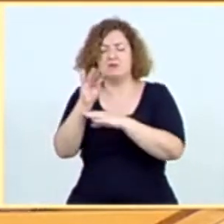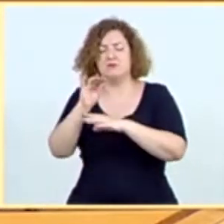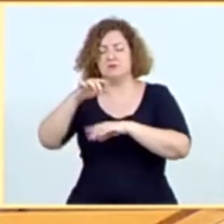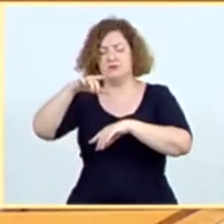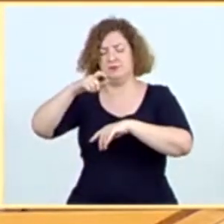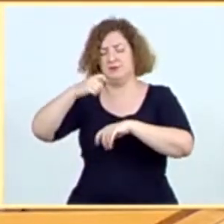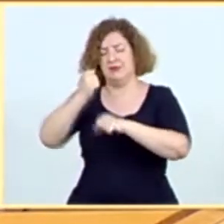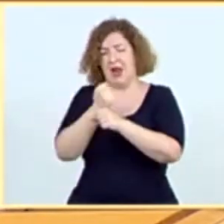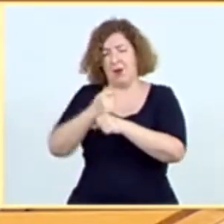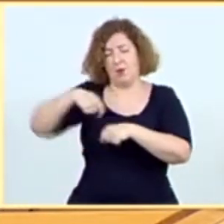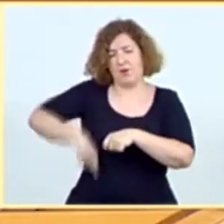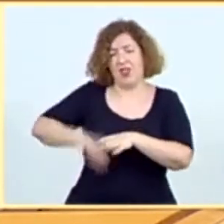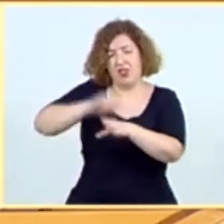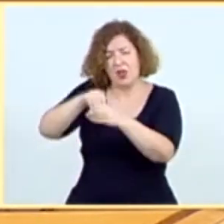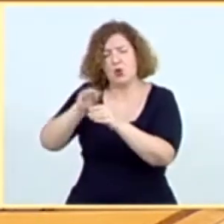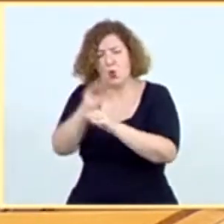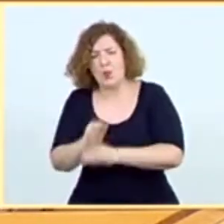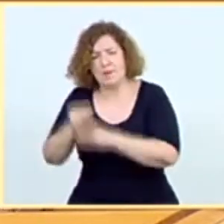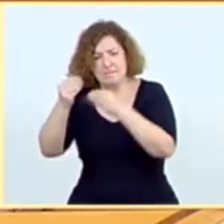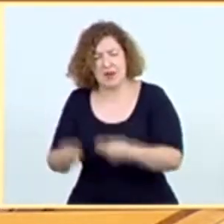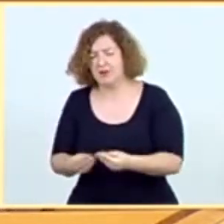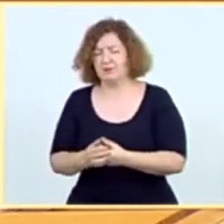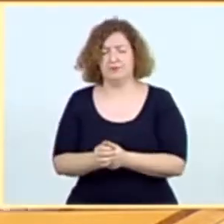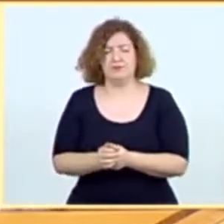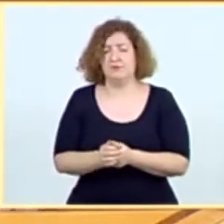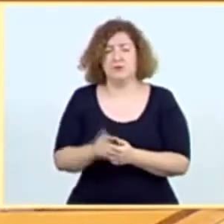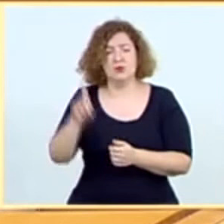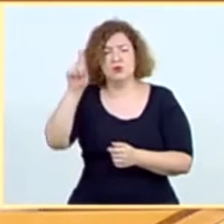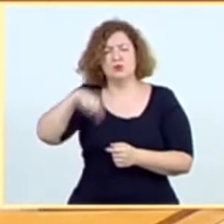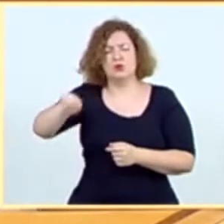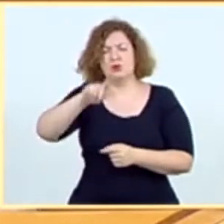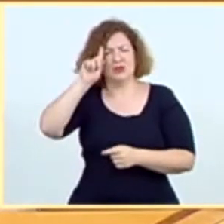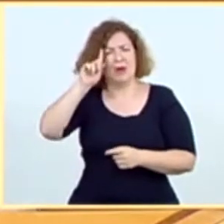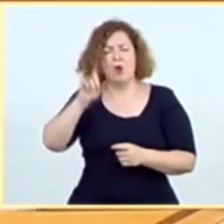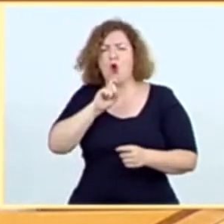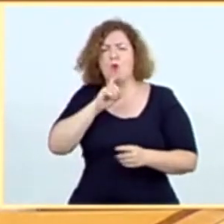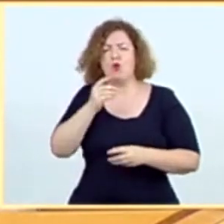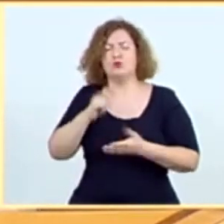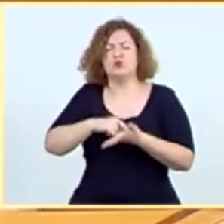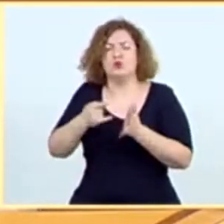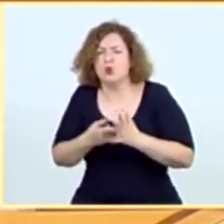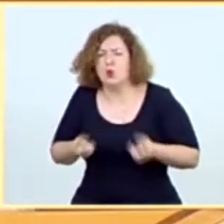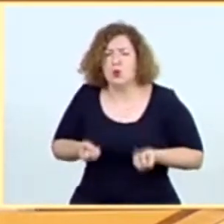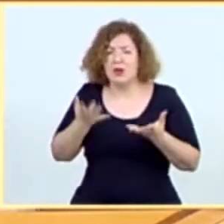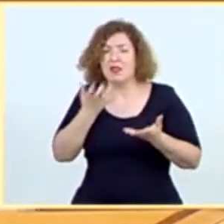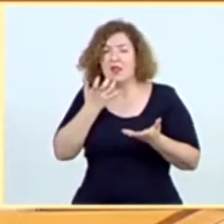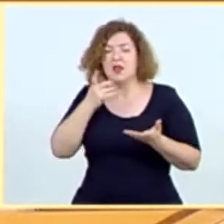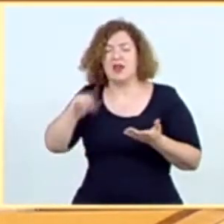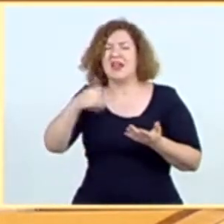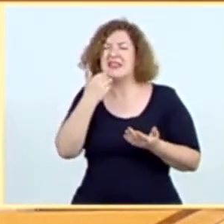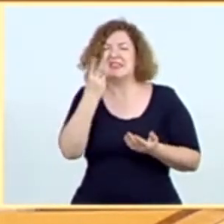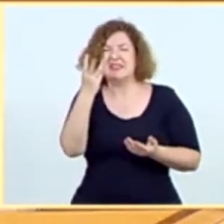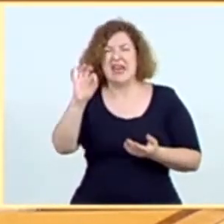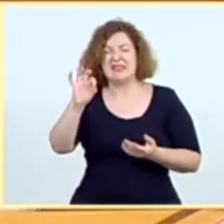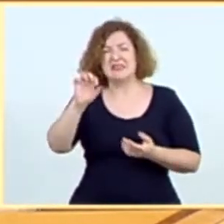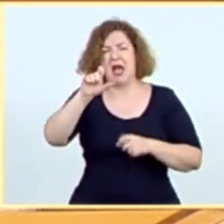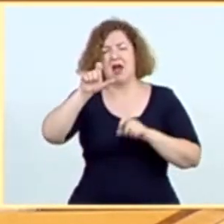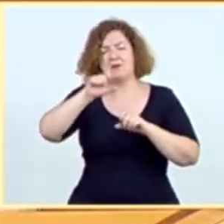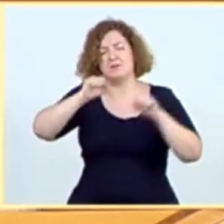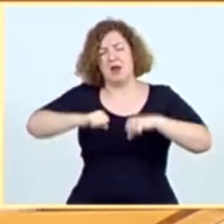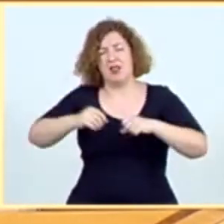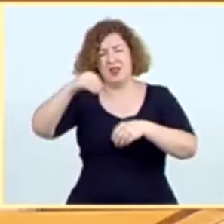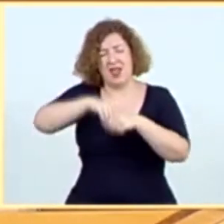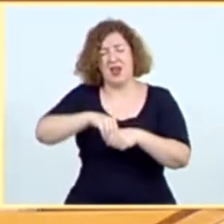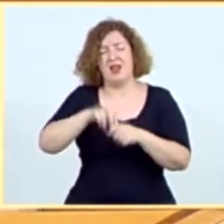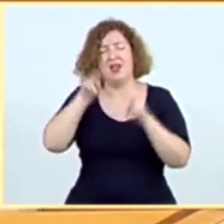en las condiciones más adecuadas. Ustedes no supieron reaccionar cuando saltó la noticia en los medios del fallecimiento de 30 ancianos en una